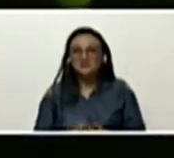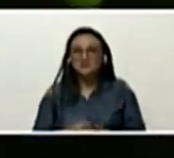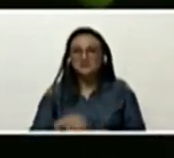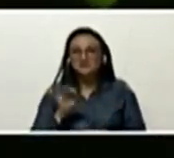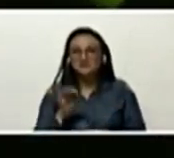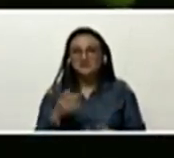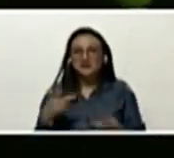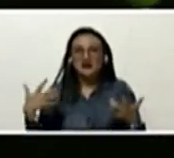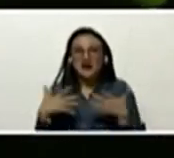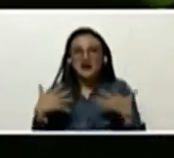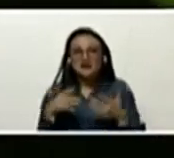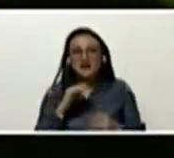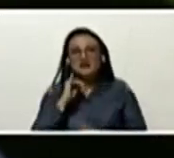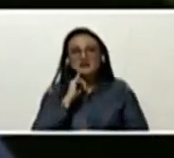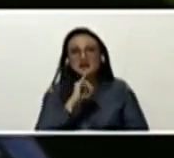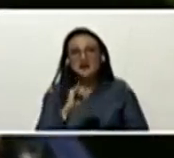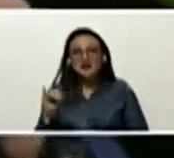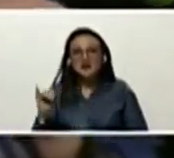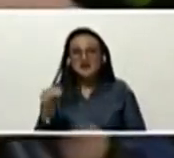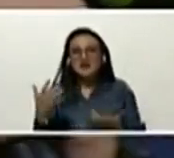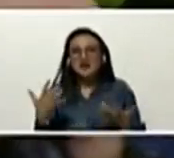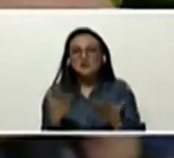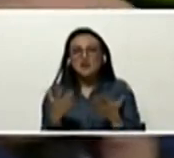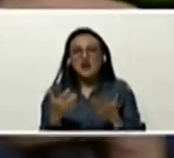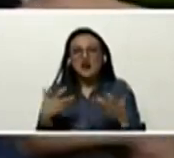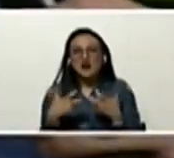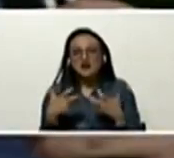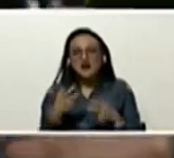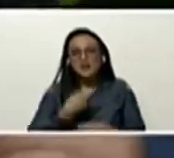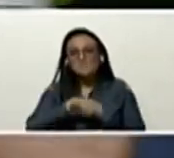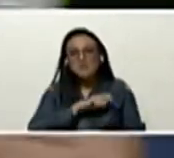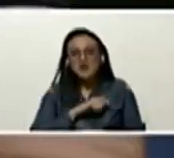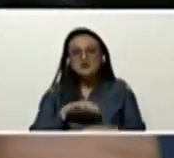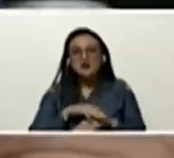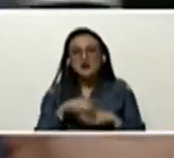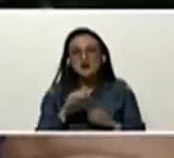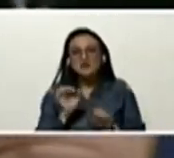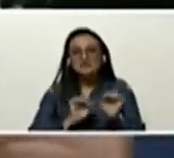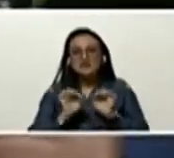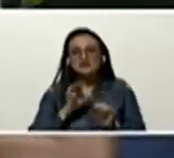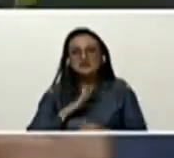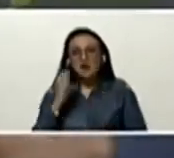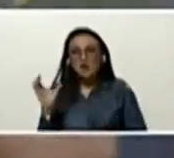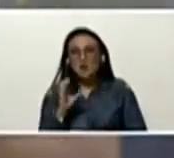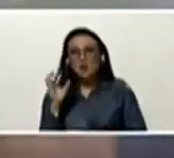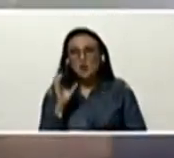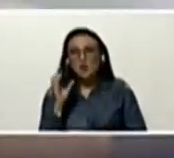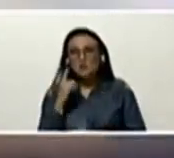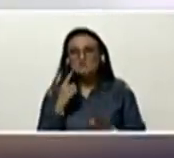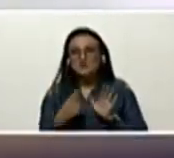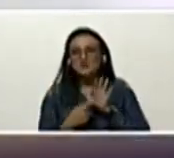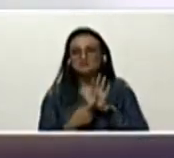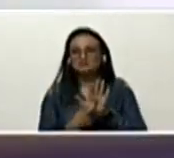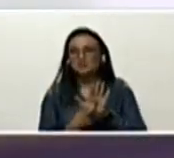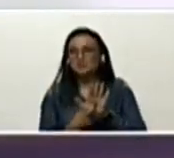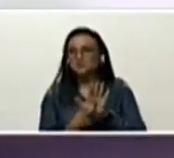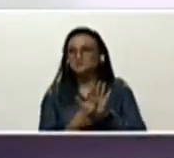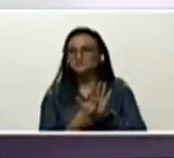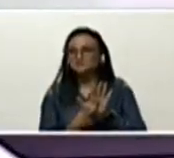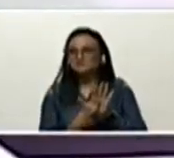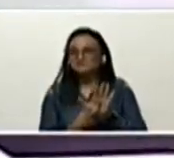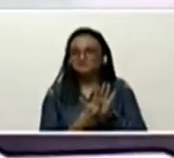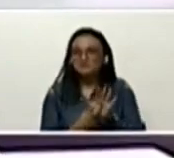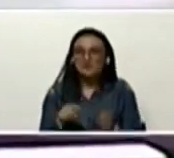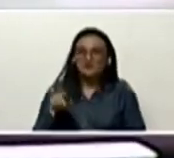la Escuela de Guerra de Israel, de la Escuela de Guerra de España, del Ministerio de Defensa de Colombia, que demuestra las causas de